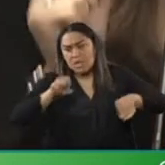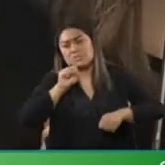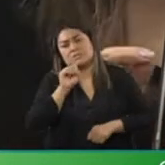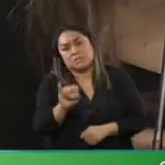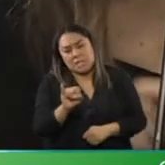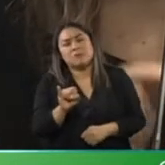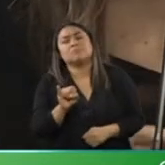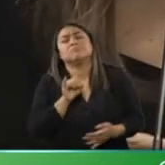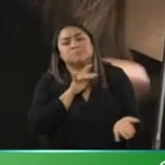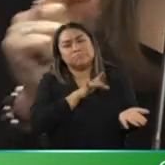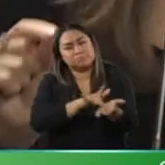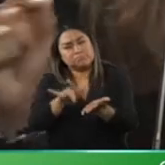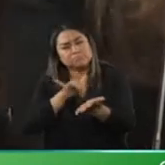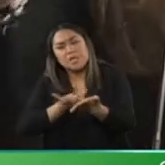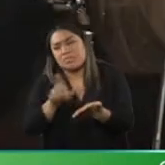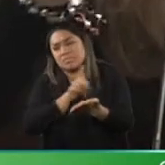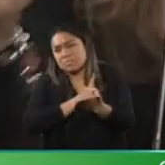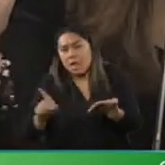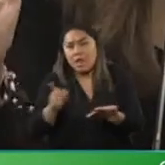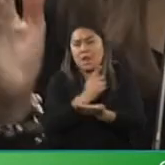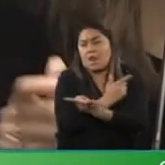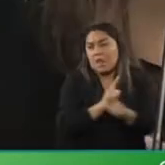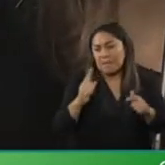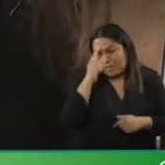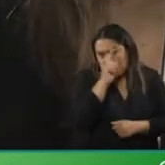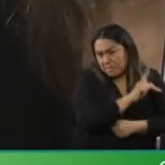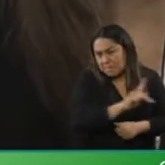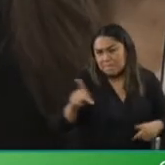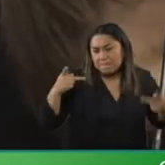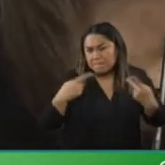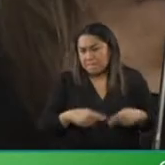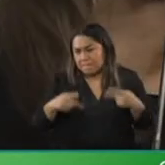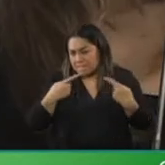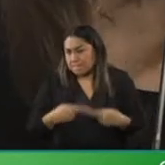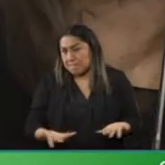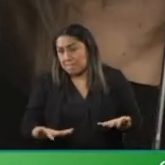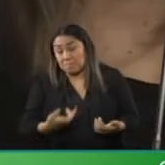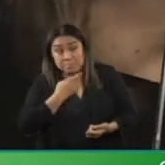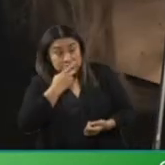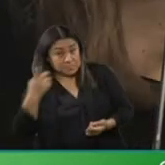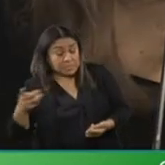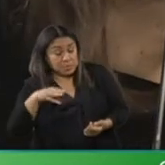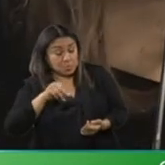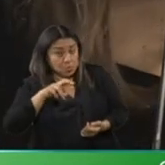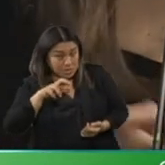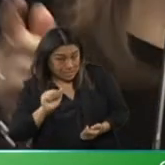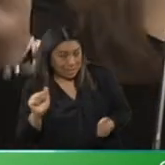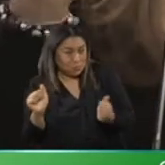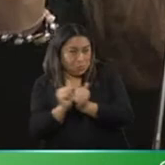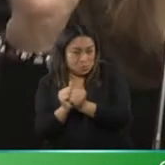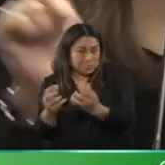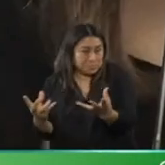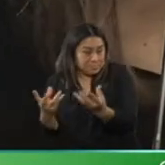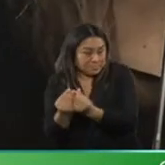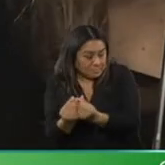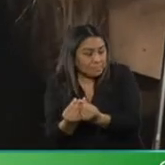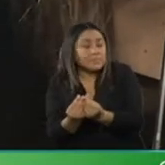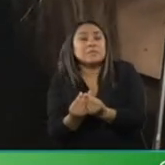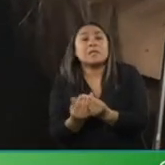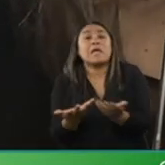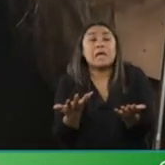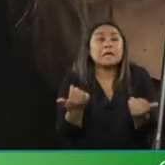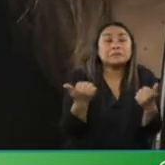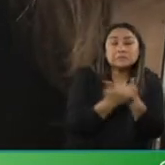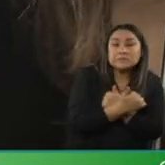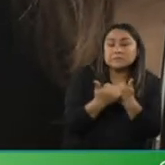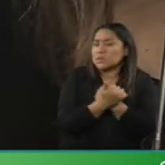garantizar todos los derechos y libertades para todas las personas Confío en que morena y sus aliados ya no estén evadiendo